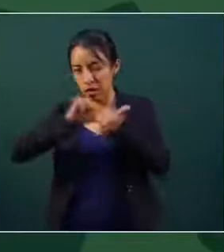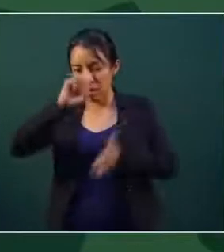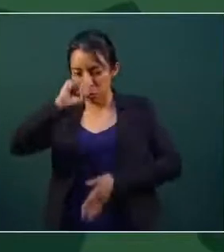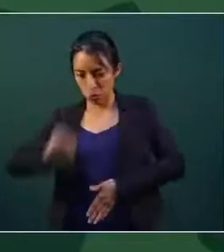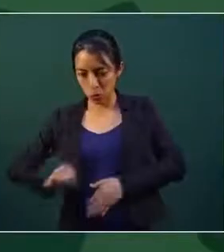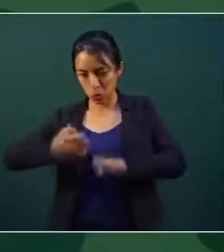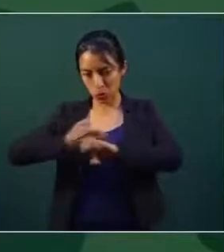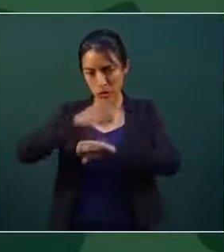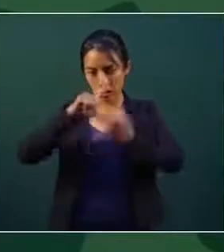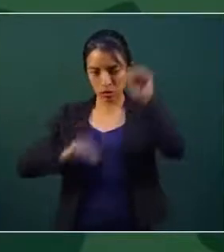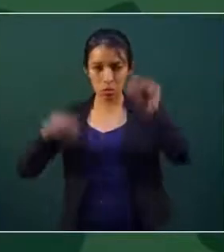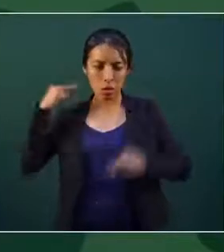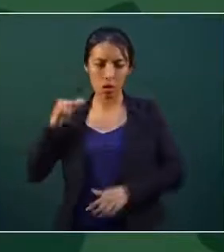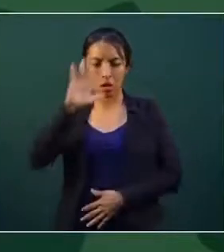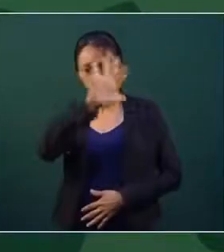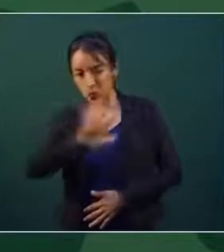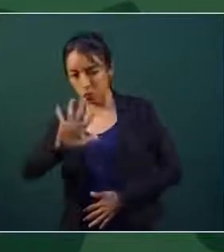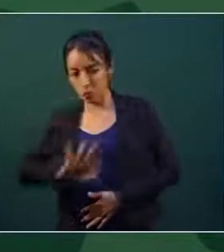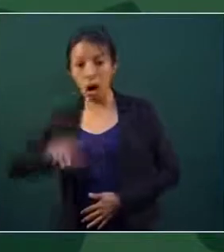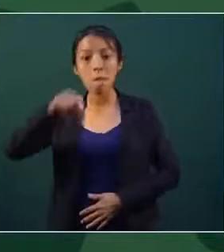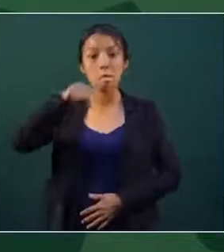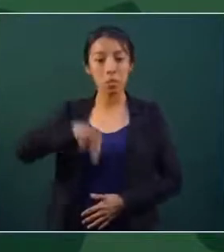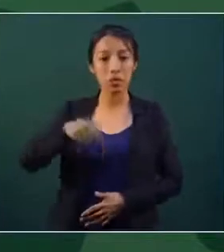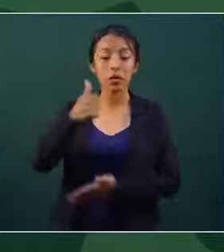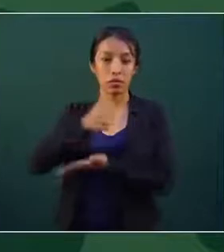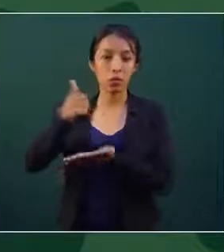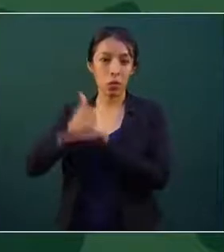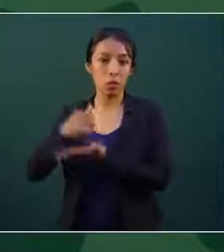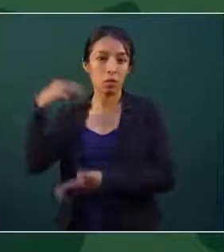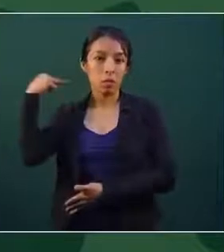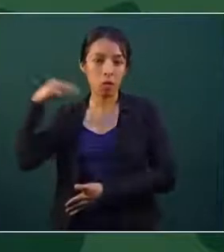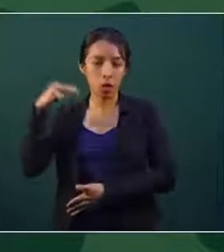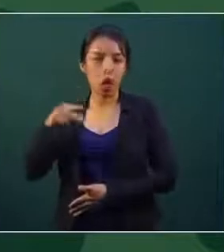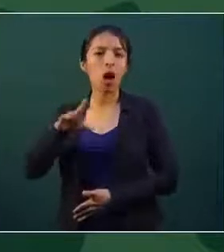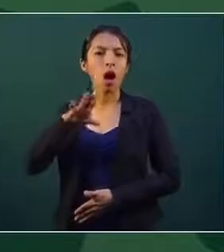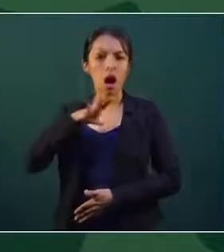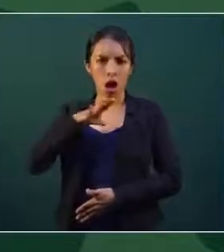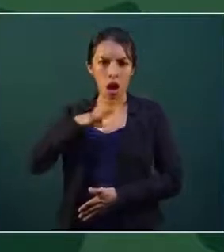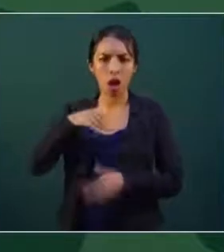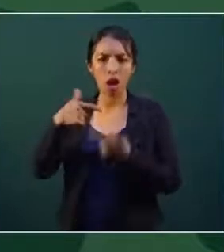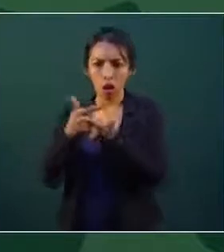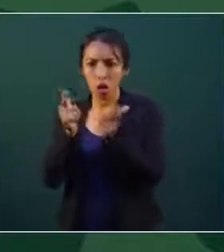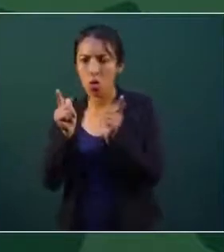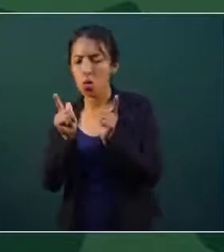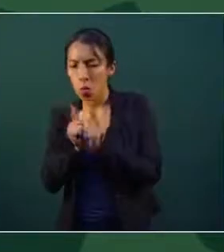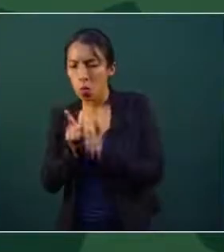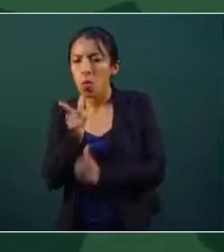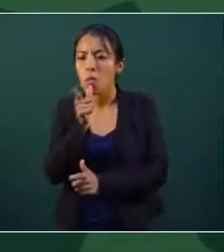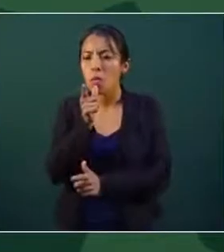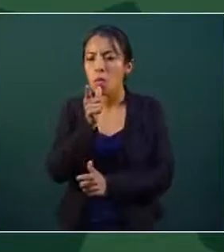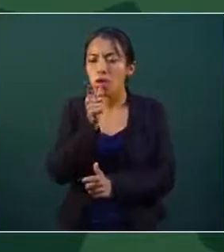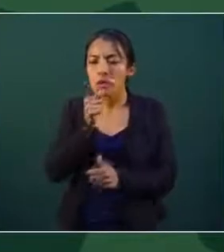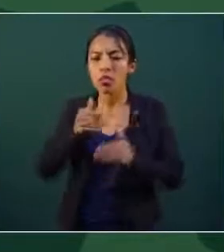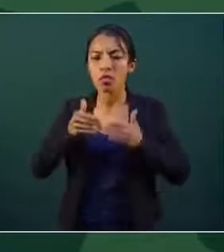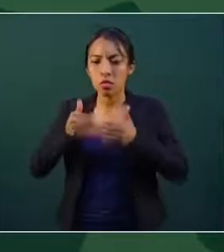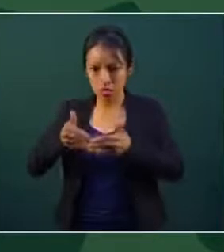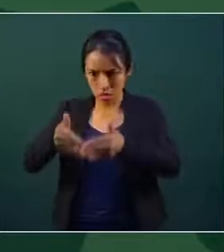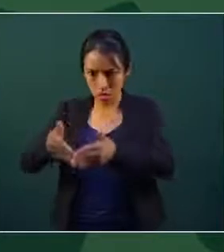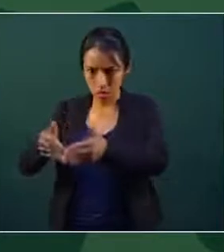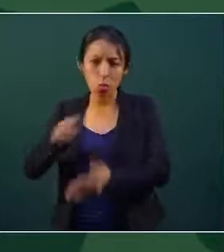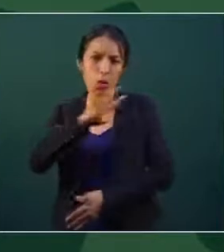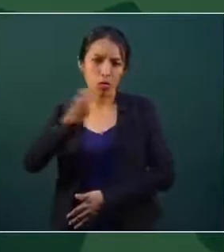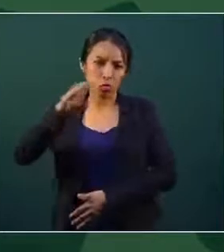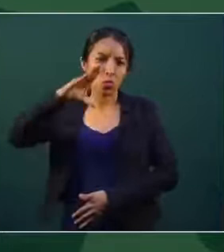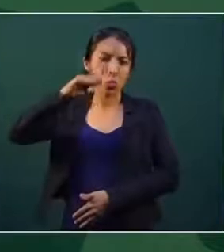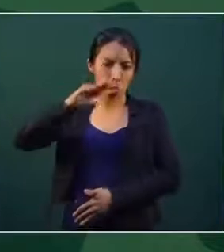en el puerto de Veracruz se encuentra una brigada de policía naval con aproximadamente 490